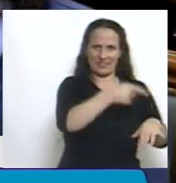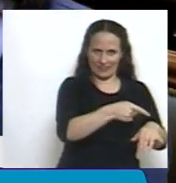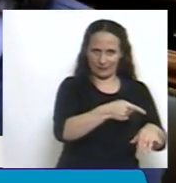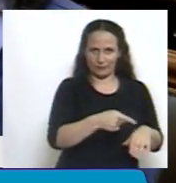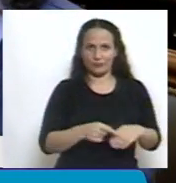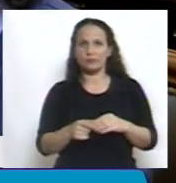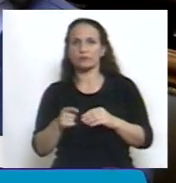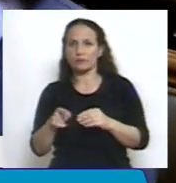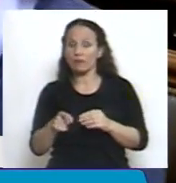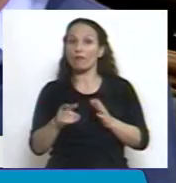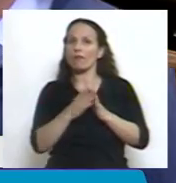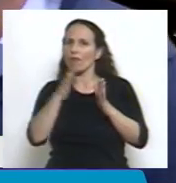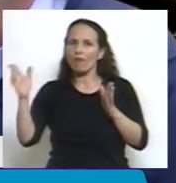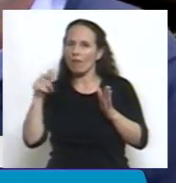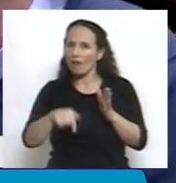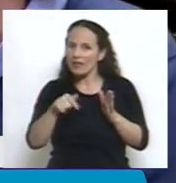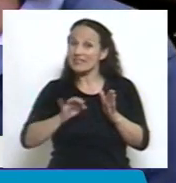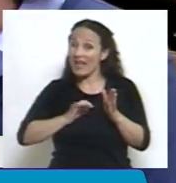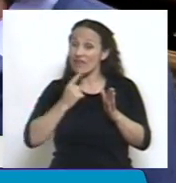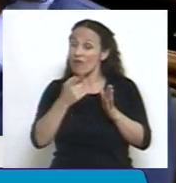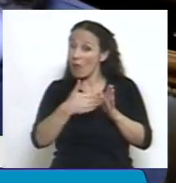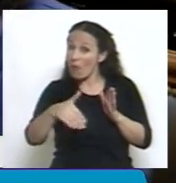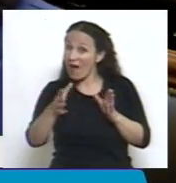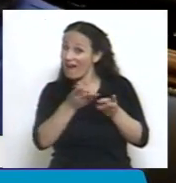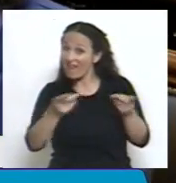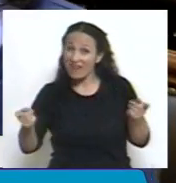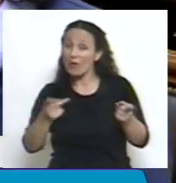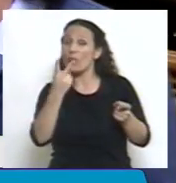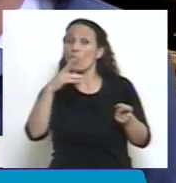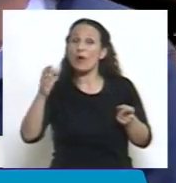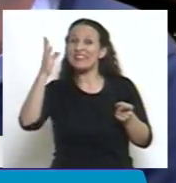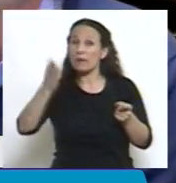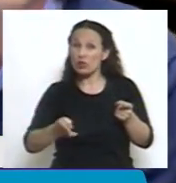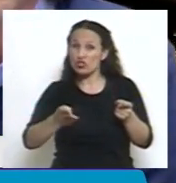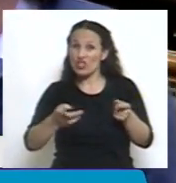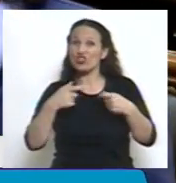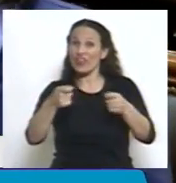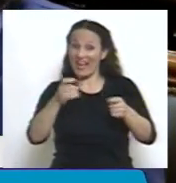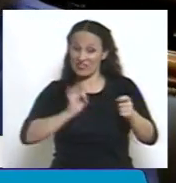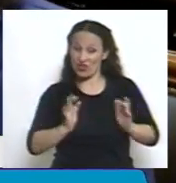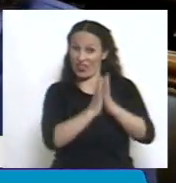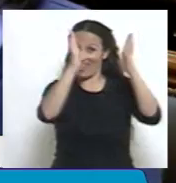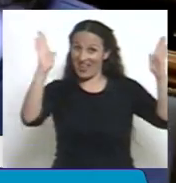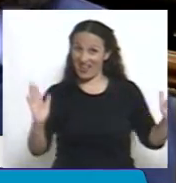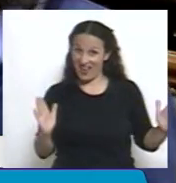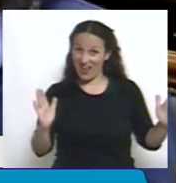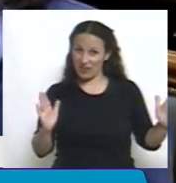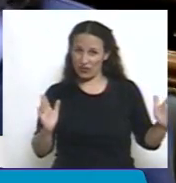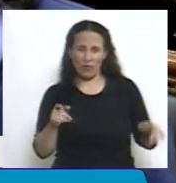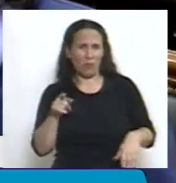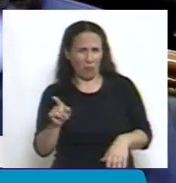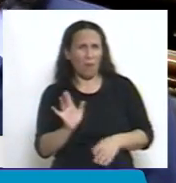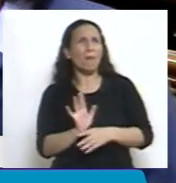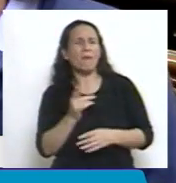Este presupuesto, esta ley dice que este año va a terminar con solamente un 20% de aumento del gasto interanual todo este año. ¿Qué quiere